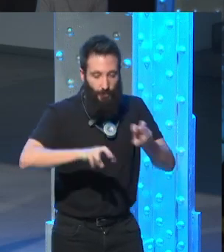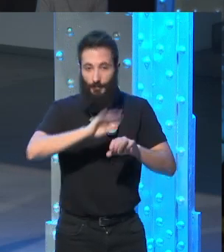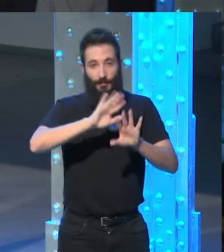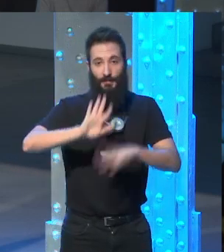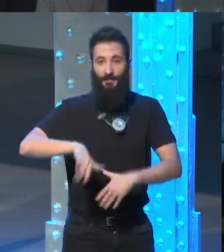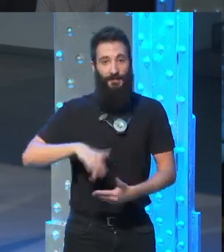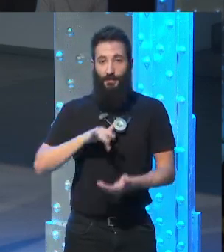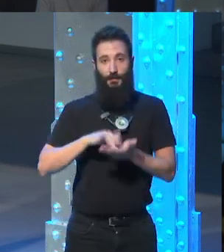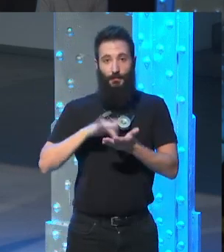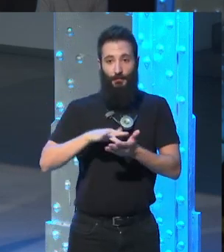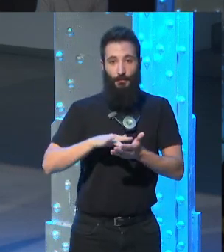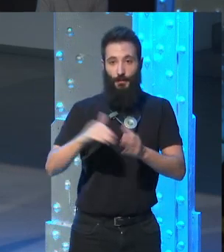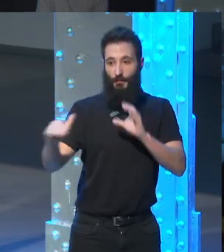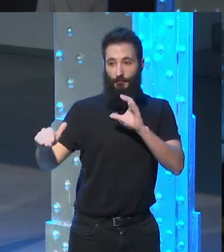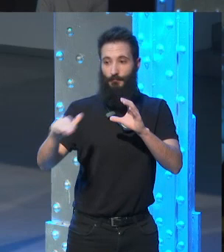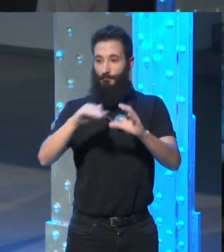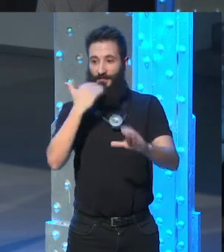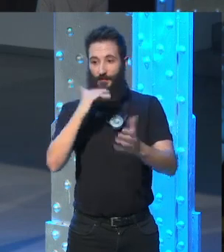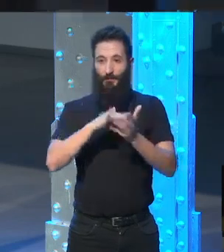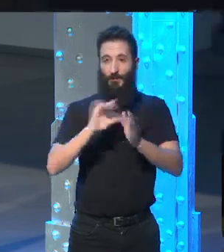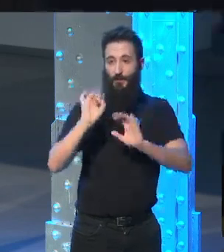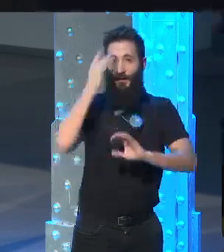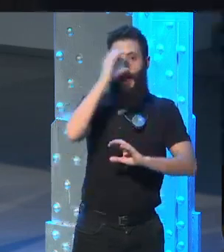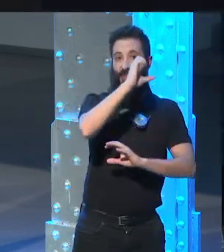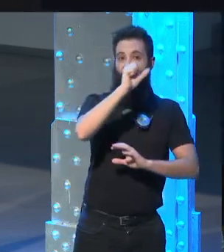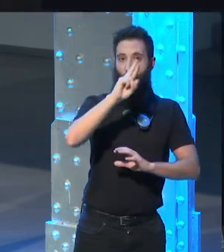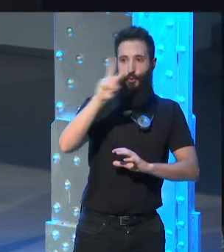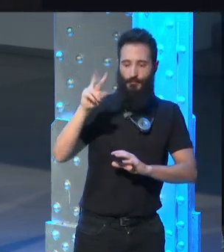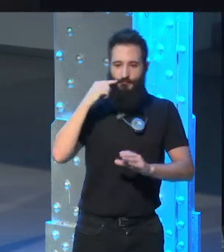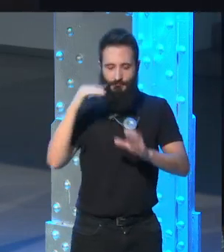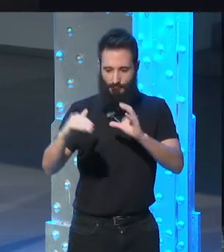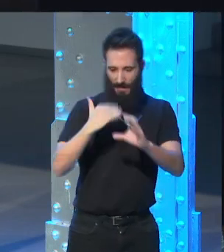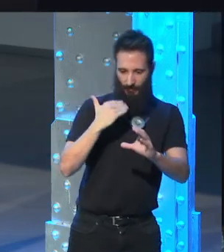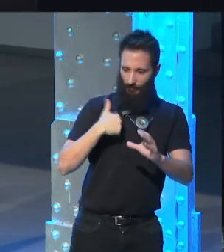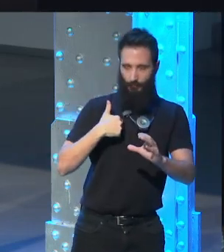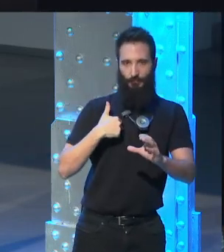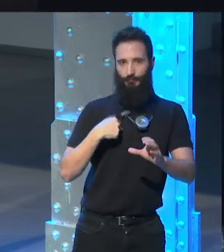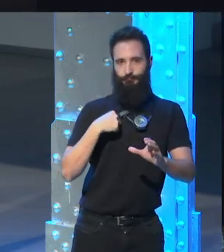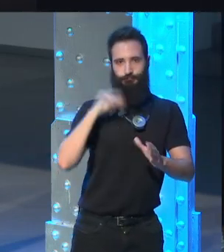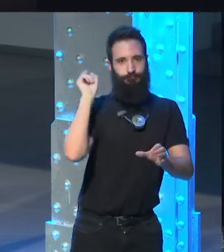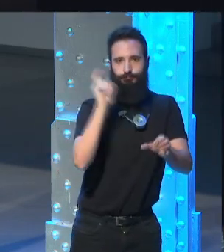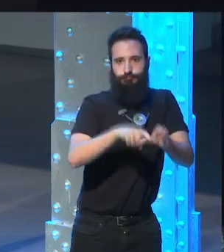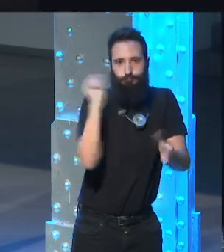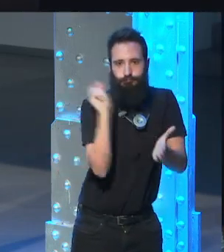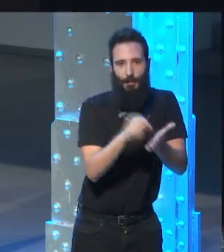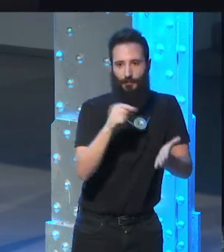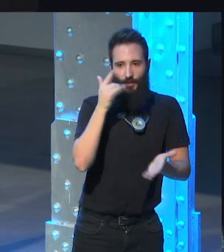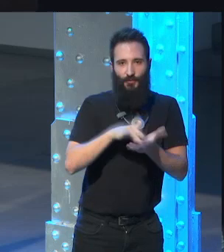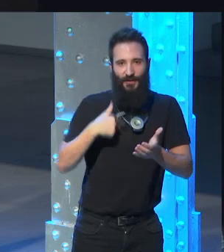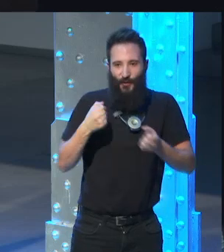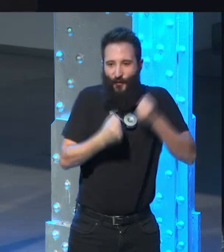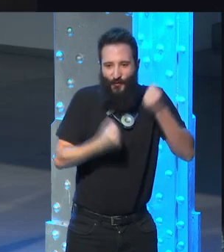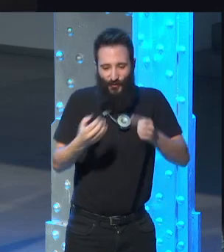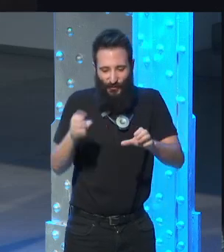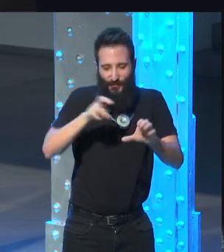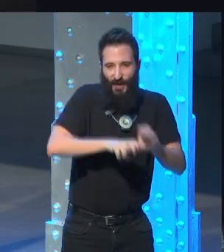Y cuando salió, me llegó un email con esta colaboración, con esta idea de CERU, pues enseguida me apunté. Y me metí en el coche, bajé desde